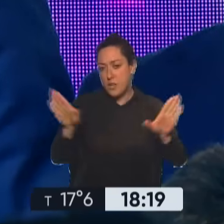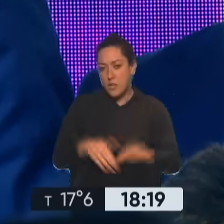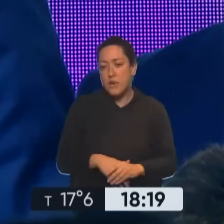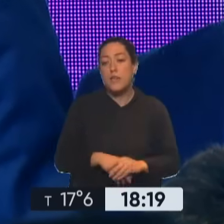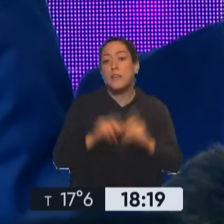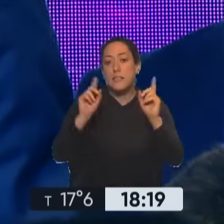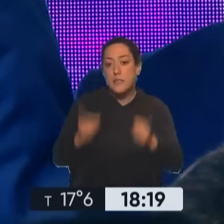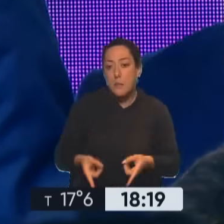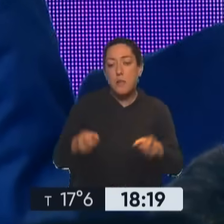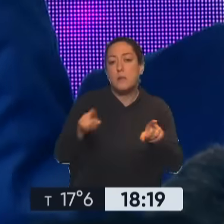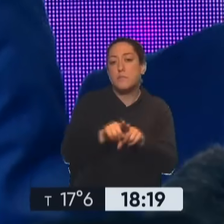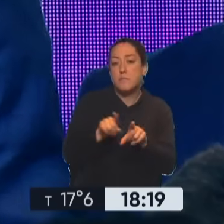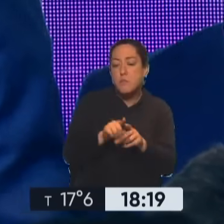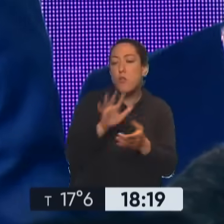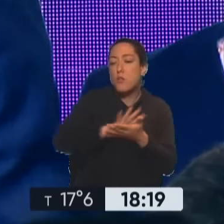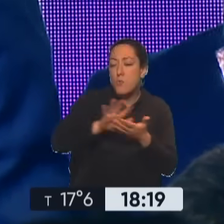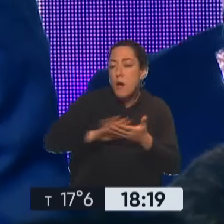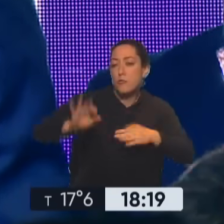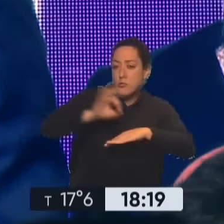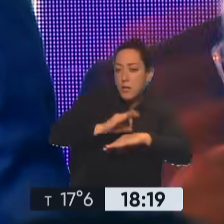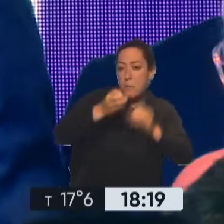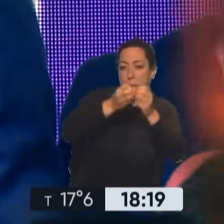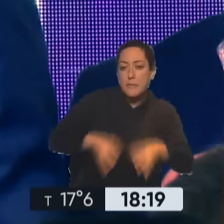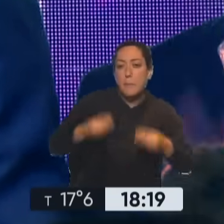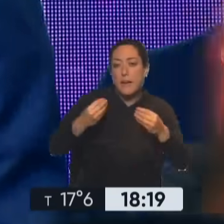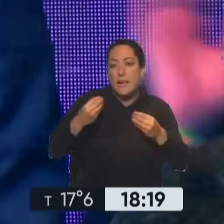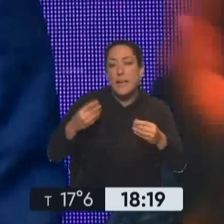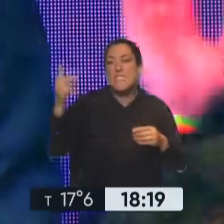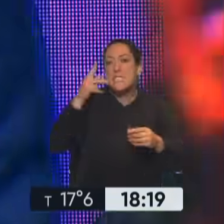rasa, barajar y dar de nuevo con el objetivo de terminar con el